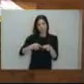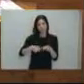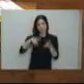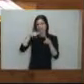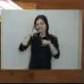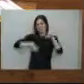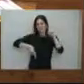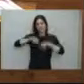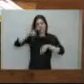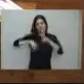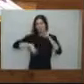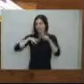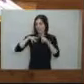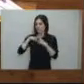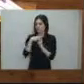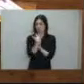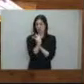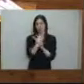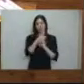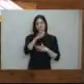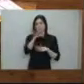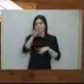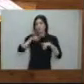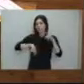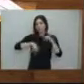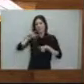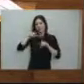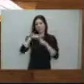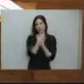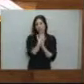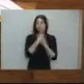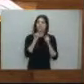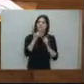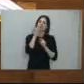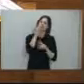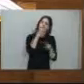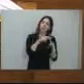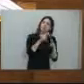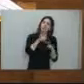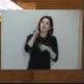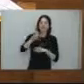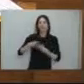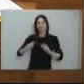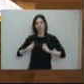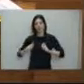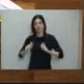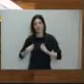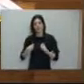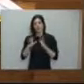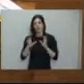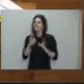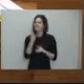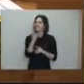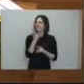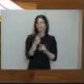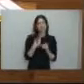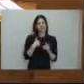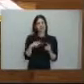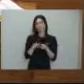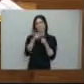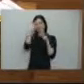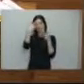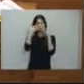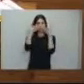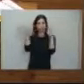momentos en la política y en la vida, que se requiere altura de miras, que